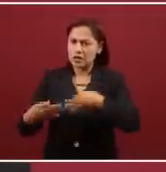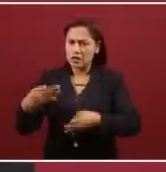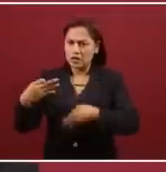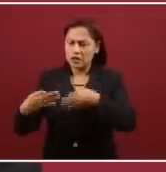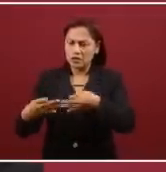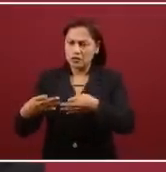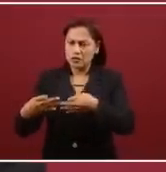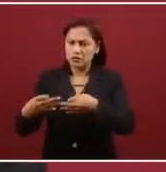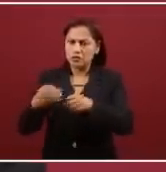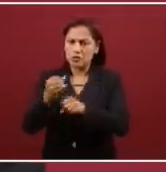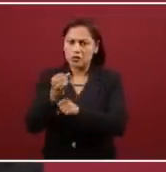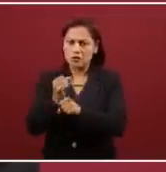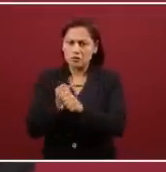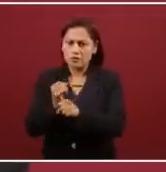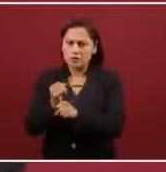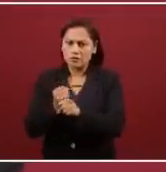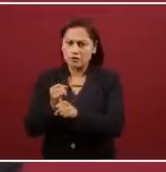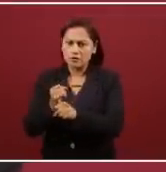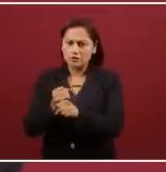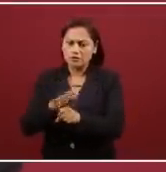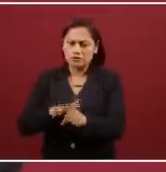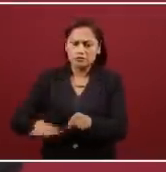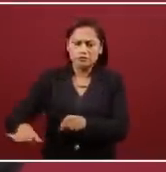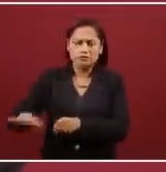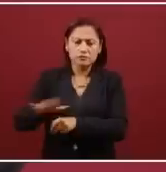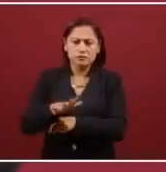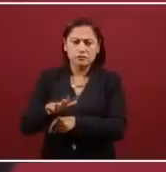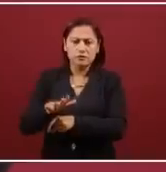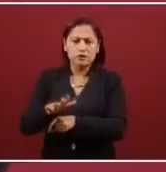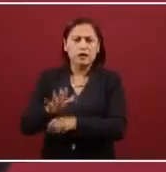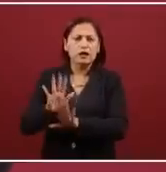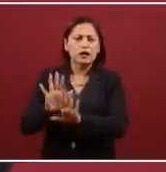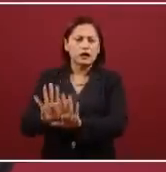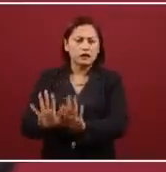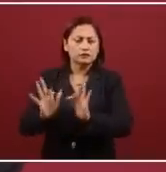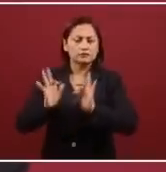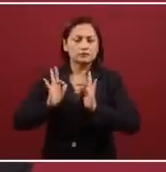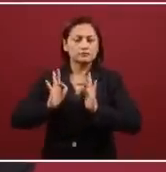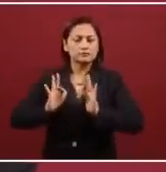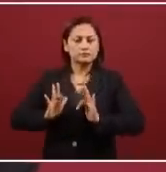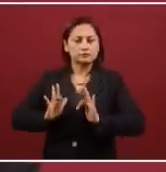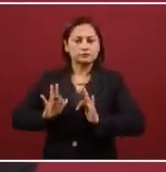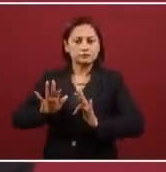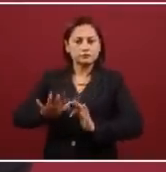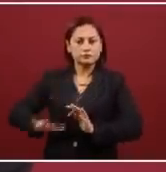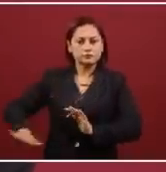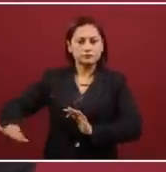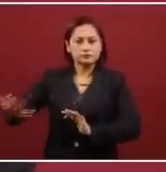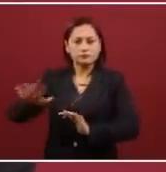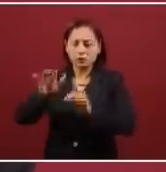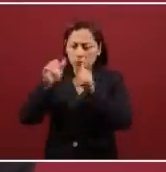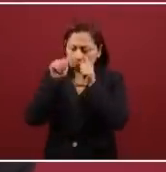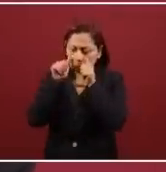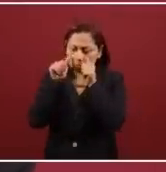actuaran con mucho cuidado para no dar ningún